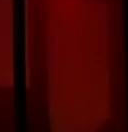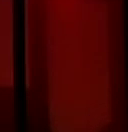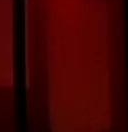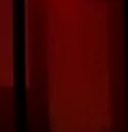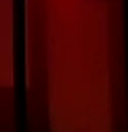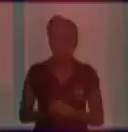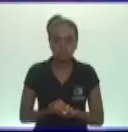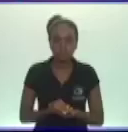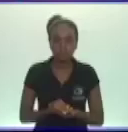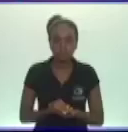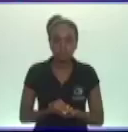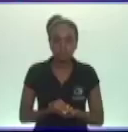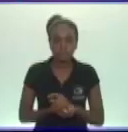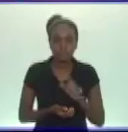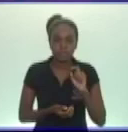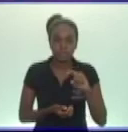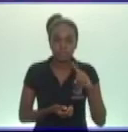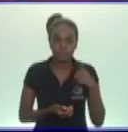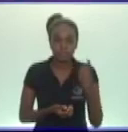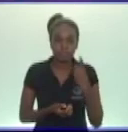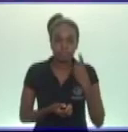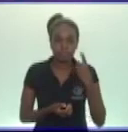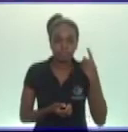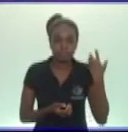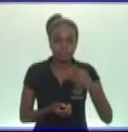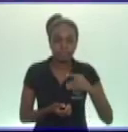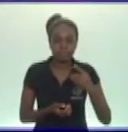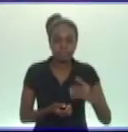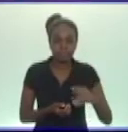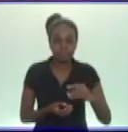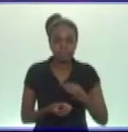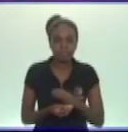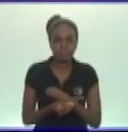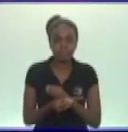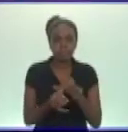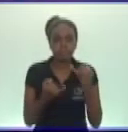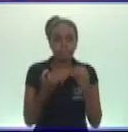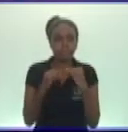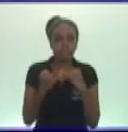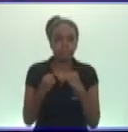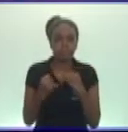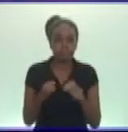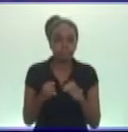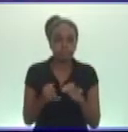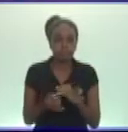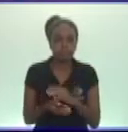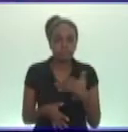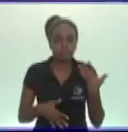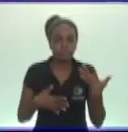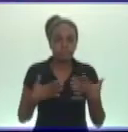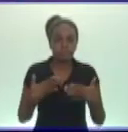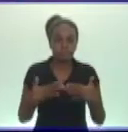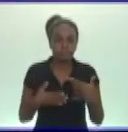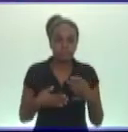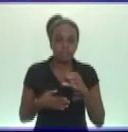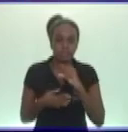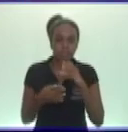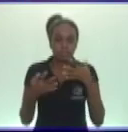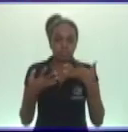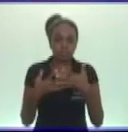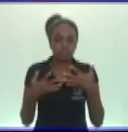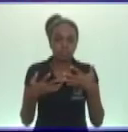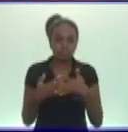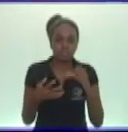es decir, este es el primer ejercicio que queda como parte de su actividad independiente. Ya les decía, completar con la oración subordinada adjetiva